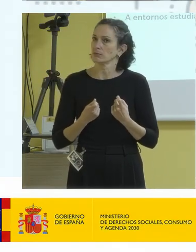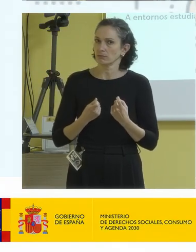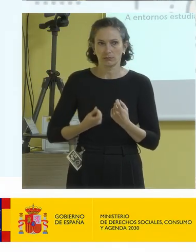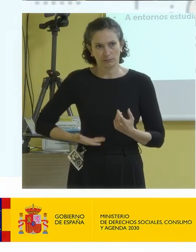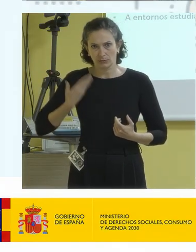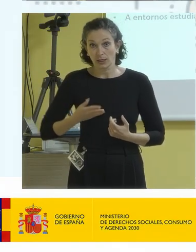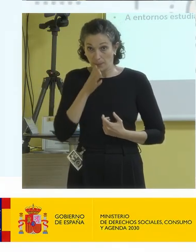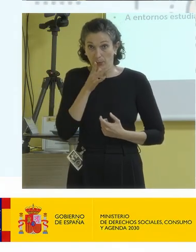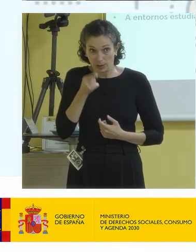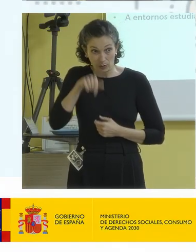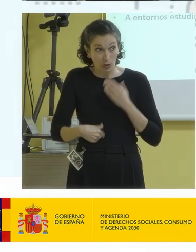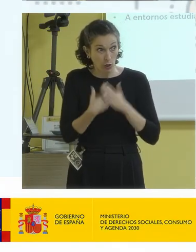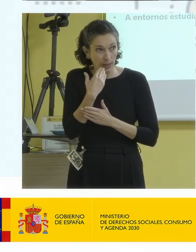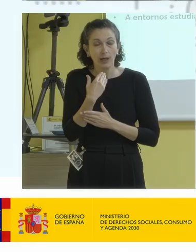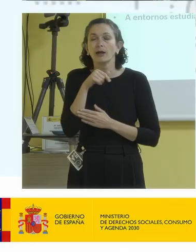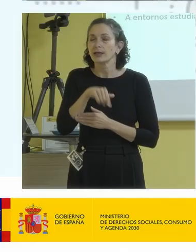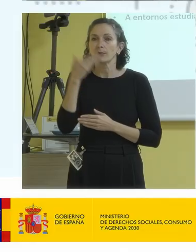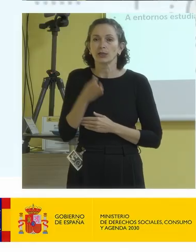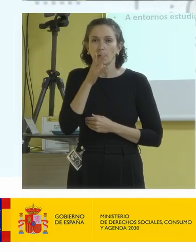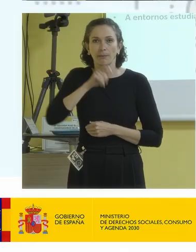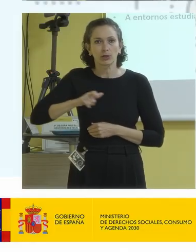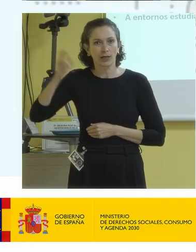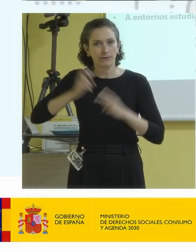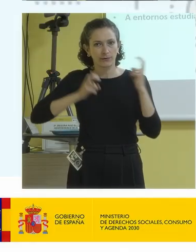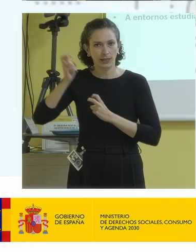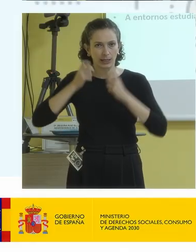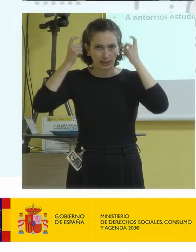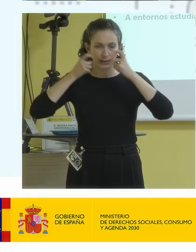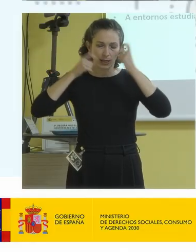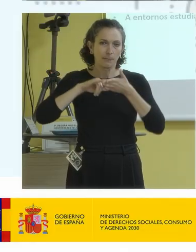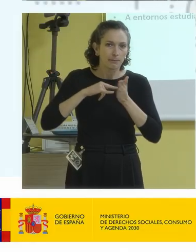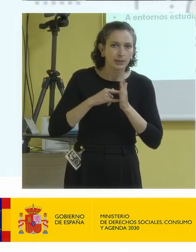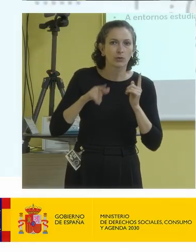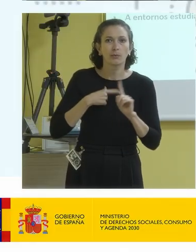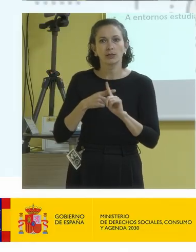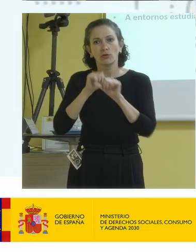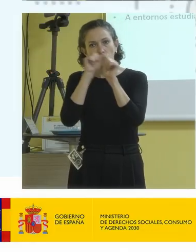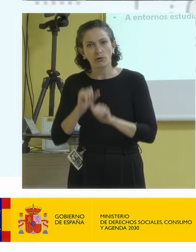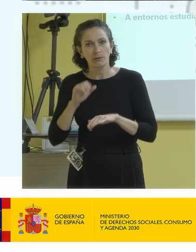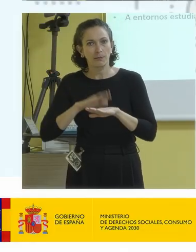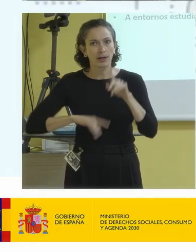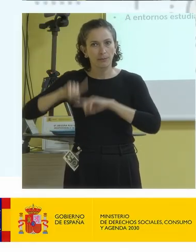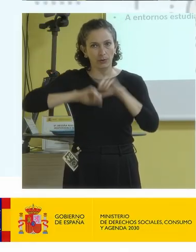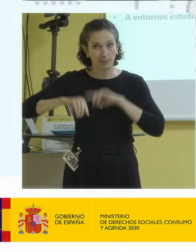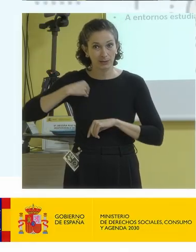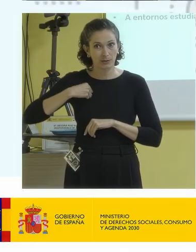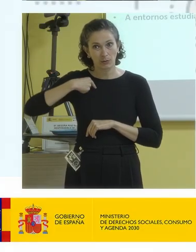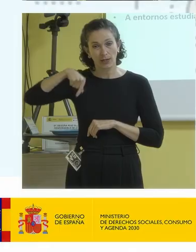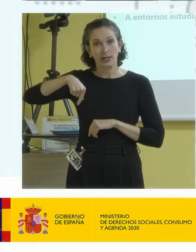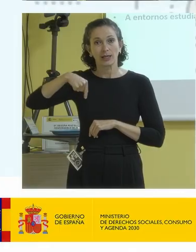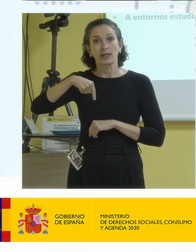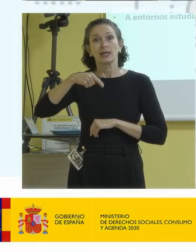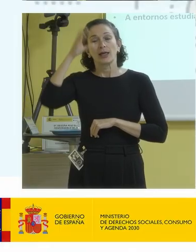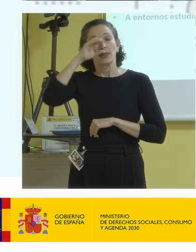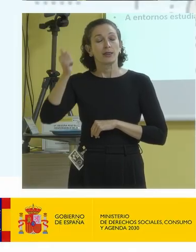al final, los que venís aquí estáis intentando poner en pie métodos y maneras de identificar los problemas de la pseudociencia. Claro, el problema